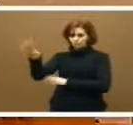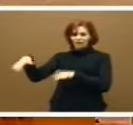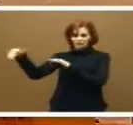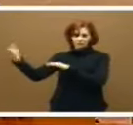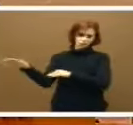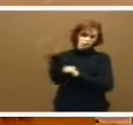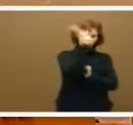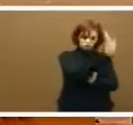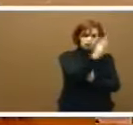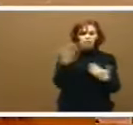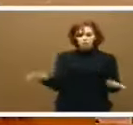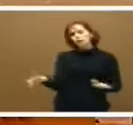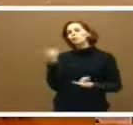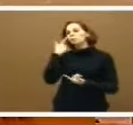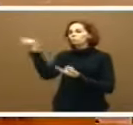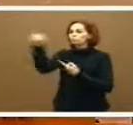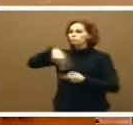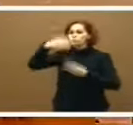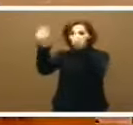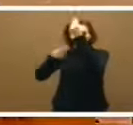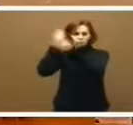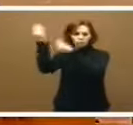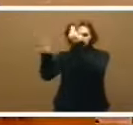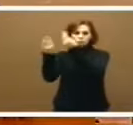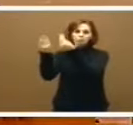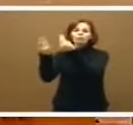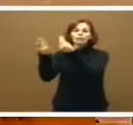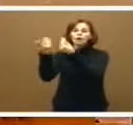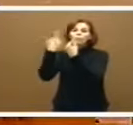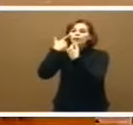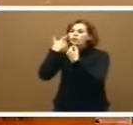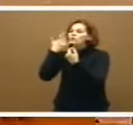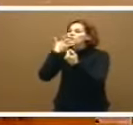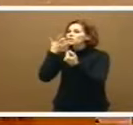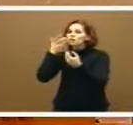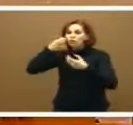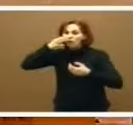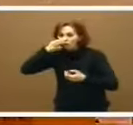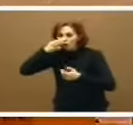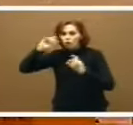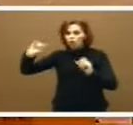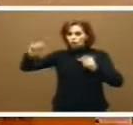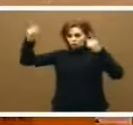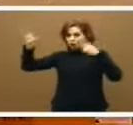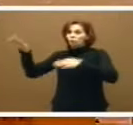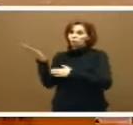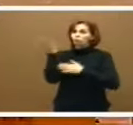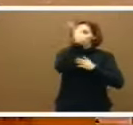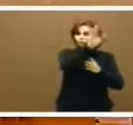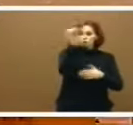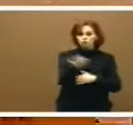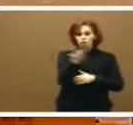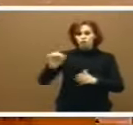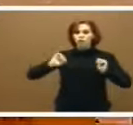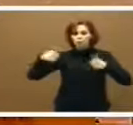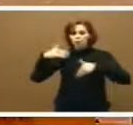esta Cámara la citada propuesta que se elevaría como tal, como propuesta al Senado de España, por esta Cámara legislativa. Entramos en